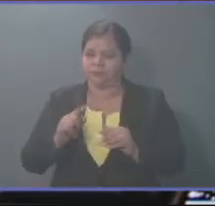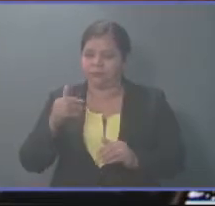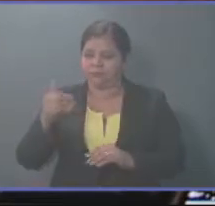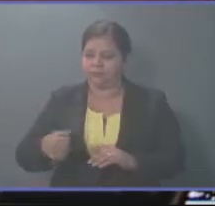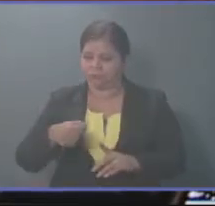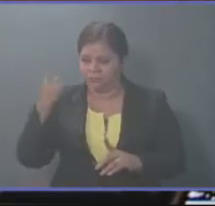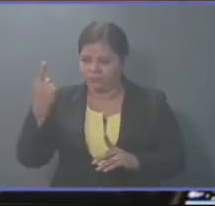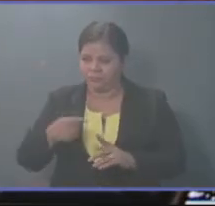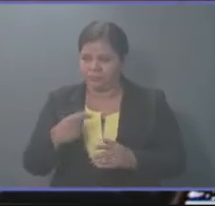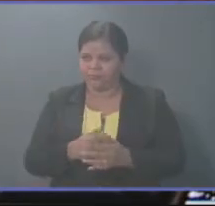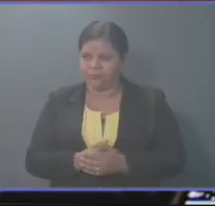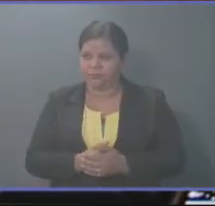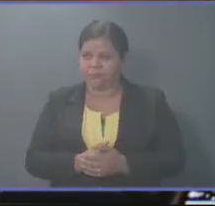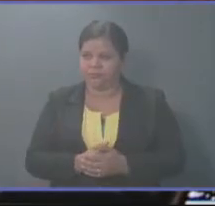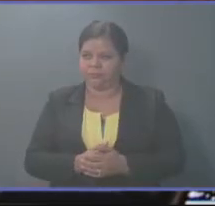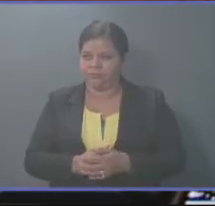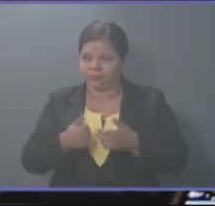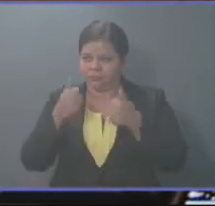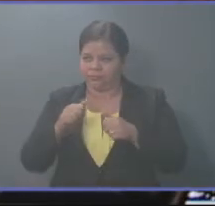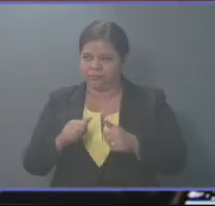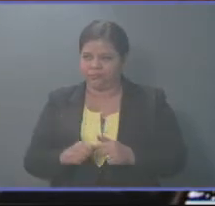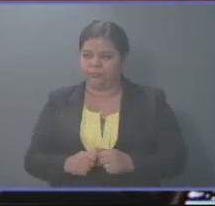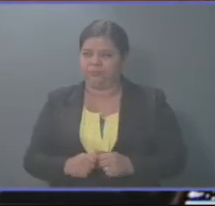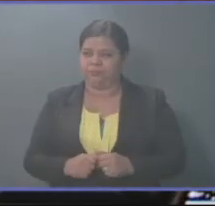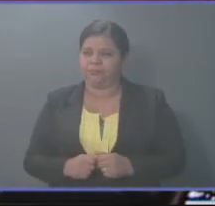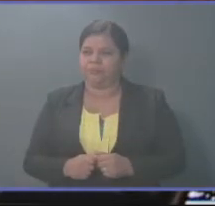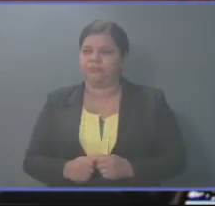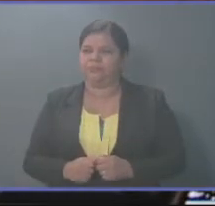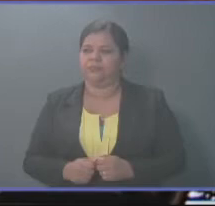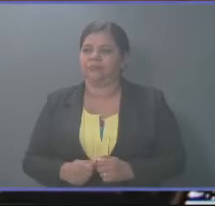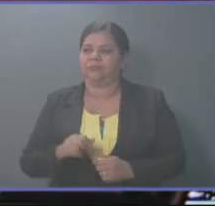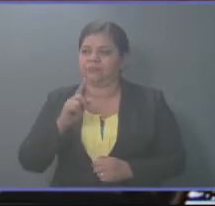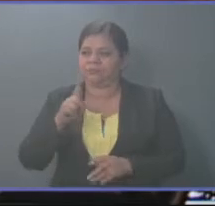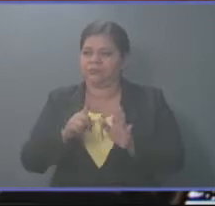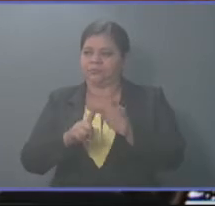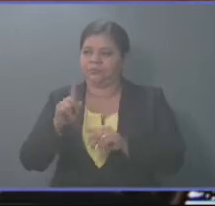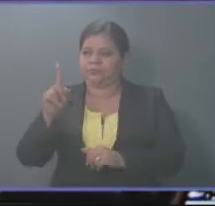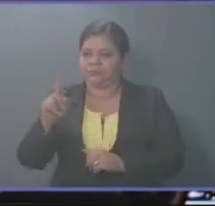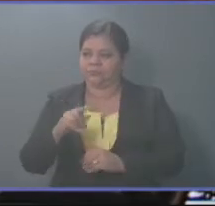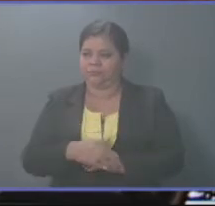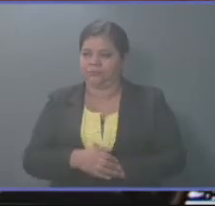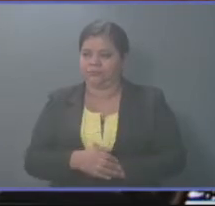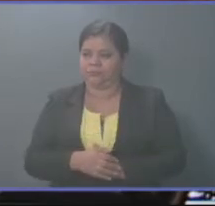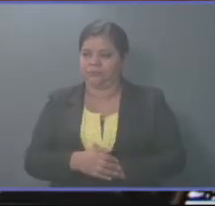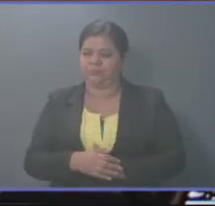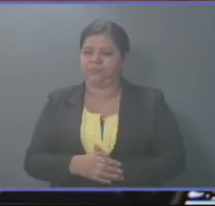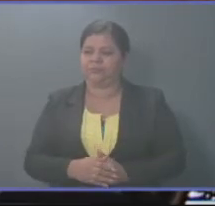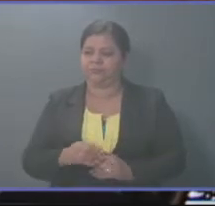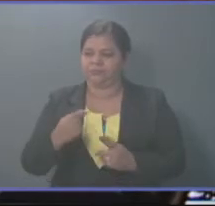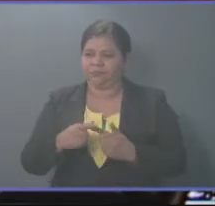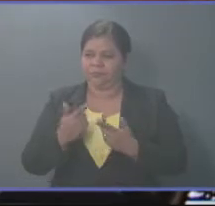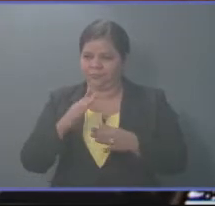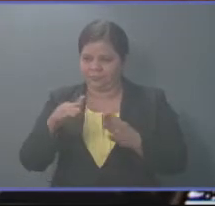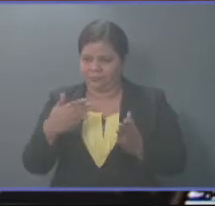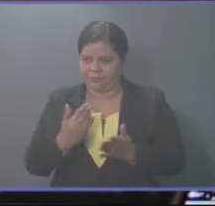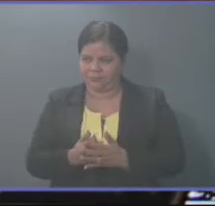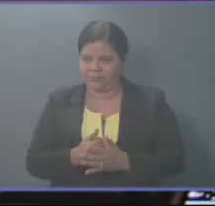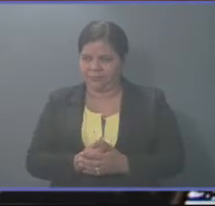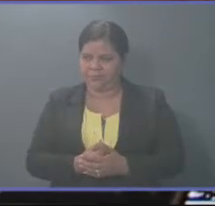2. Refórmase el artículo 161 de la siguiente manera. Agresión sexual en menor o